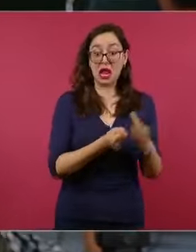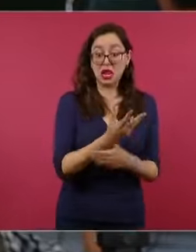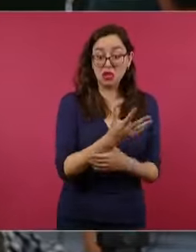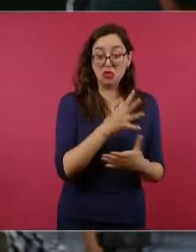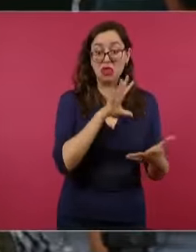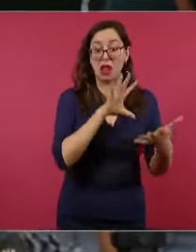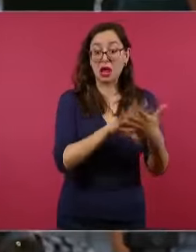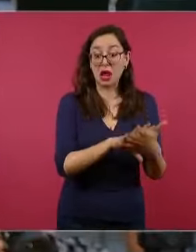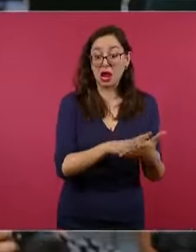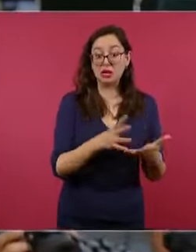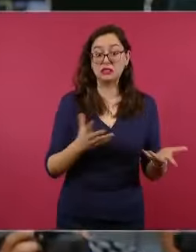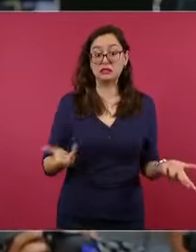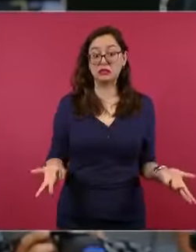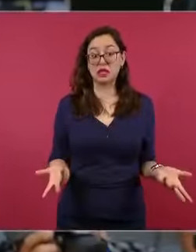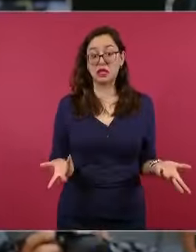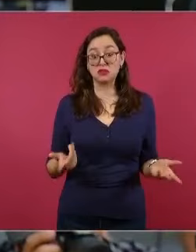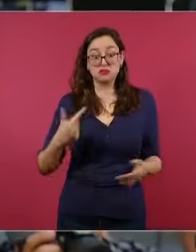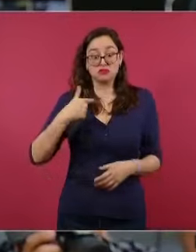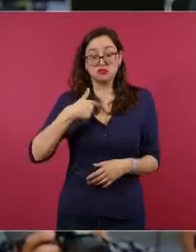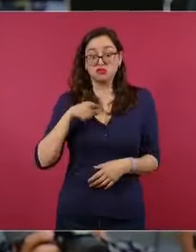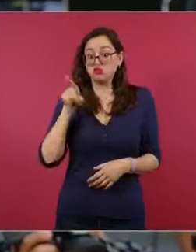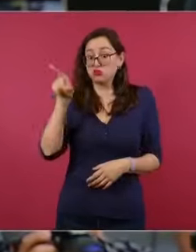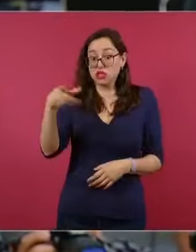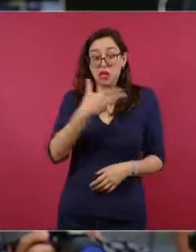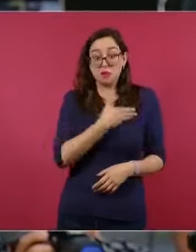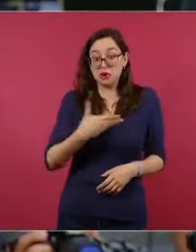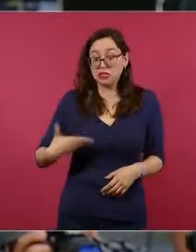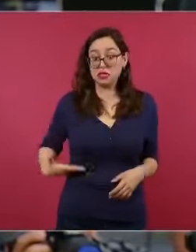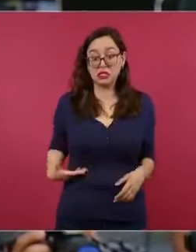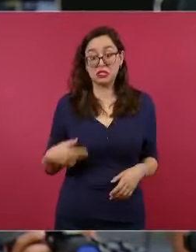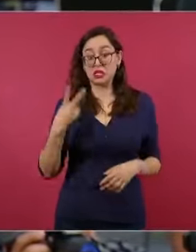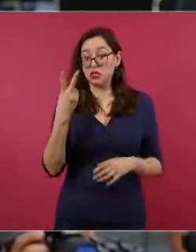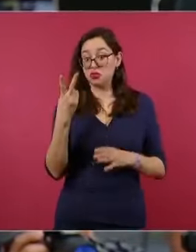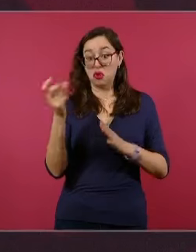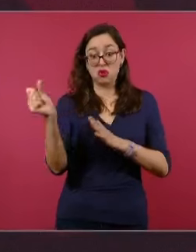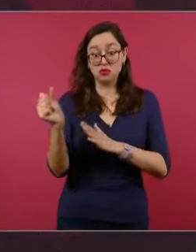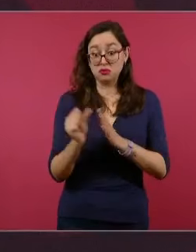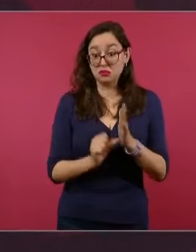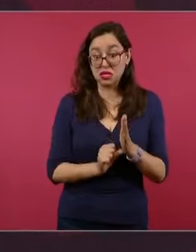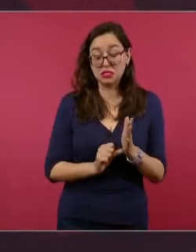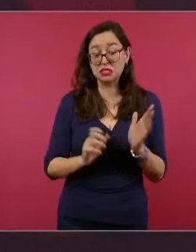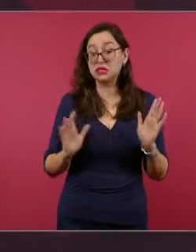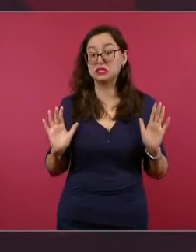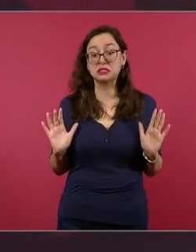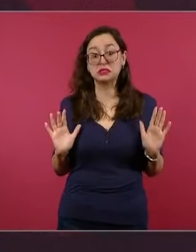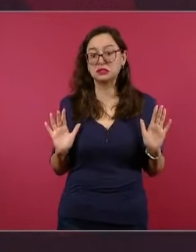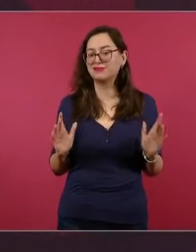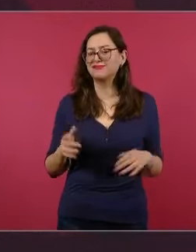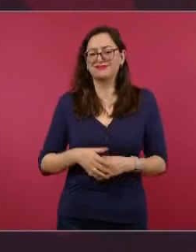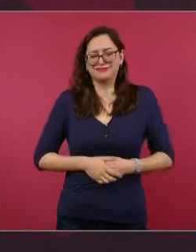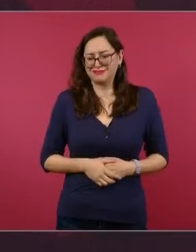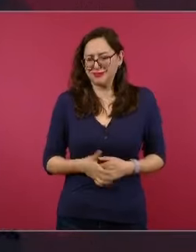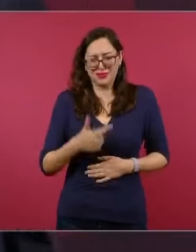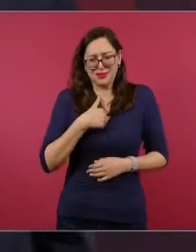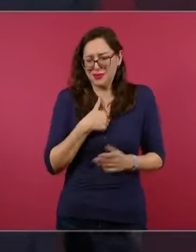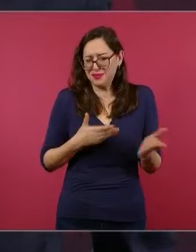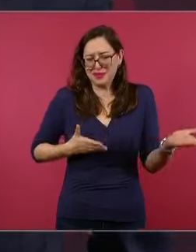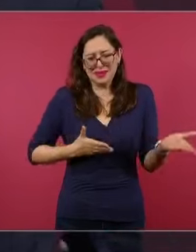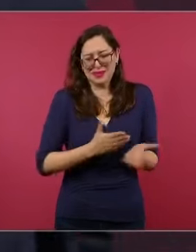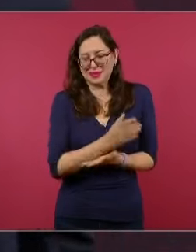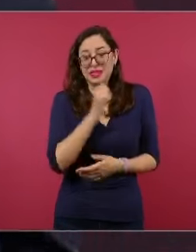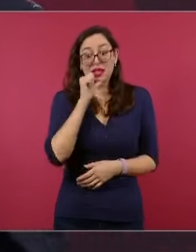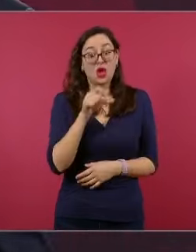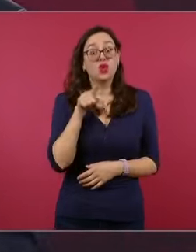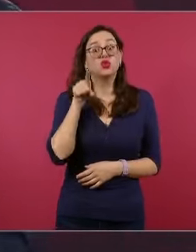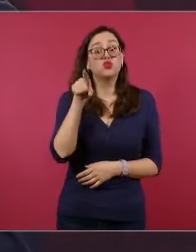yo no tuve que ver nada de eso eso es un hecho es un hecho yo no sé si usted ya me dijo a mí que no tuvo que ver No pues es que ya con eso